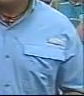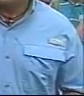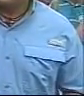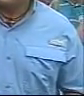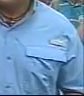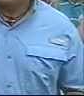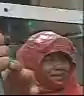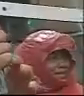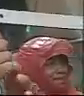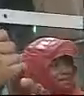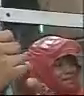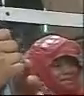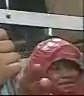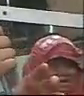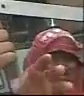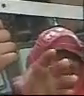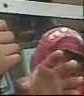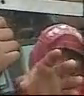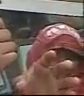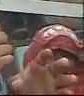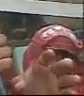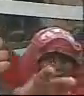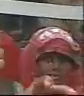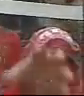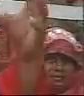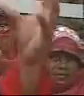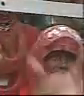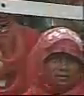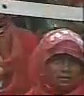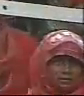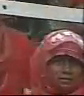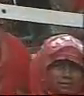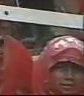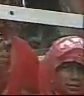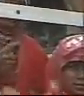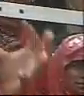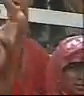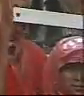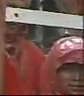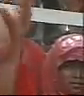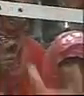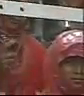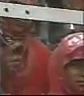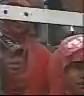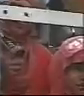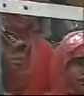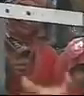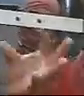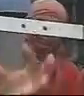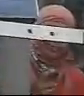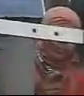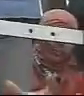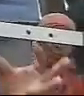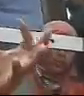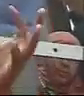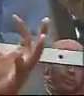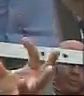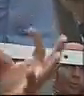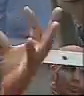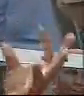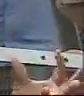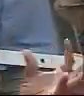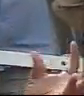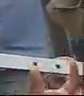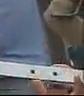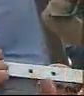kan holu ya ya ya ka kwaya ana in ha tuatun tu mapaka ya tai hani wai huru aina ana wai hani wai en ha tu